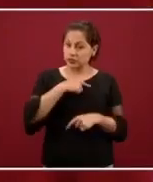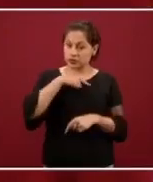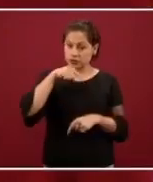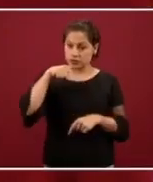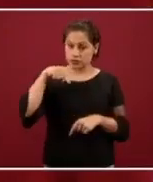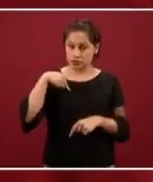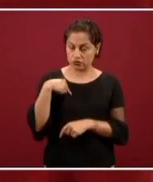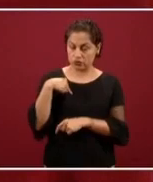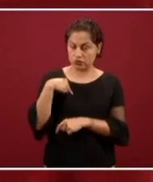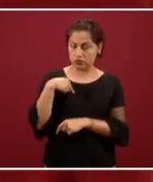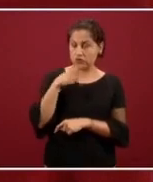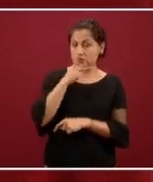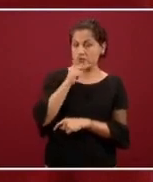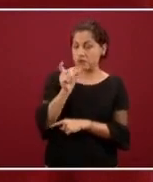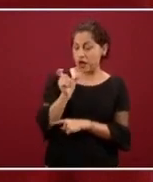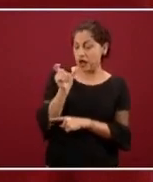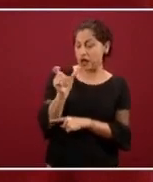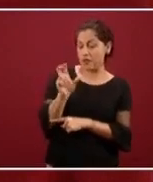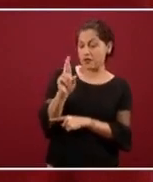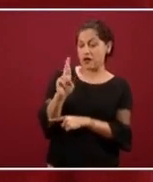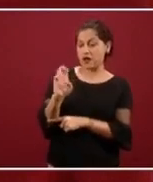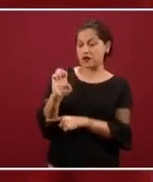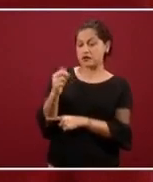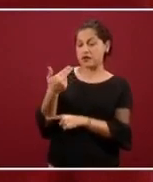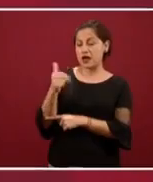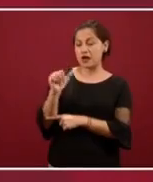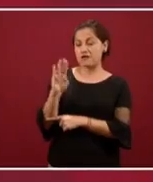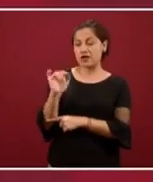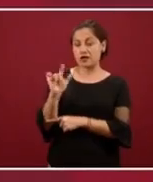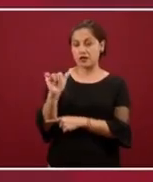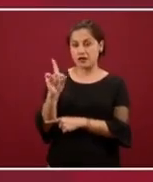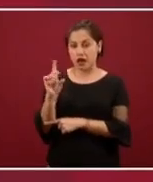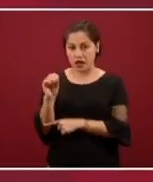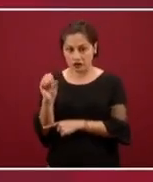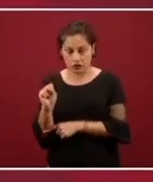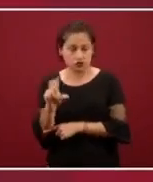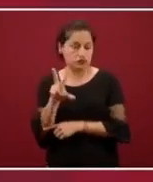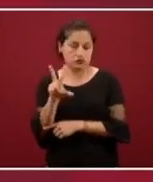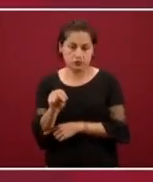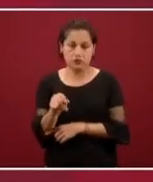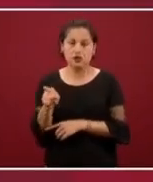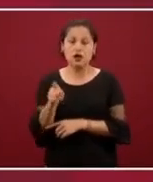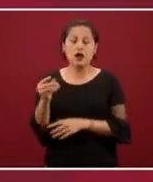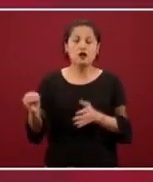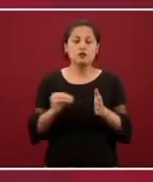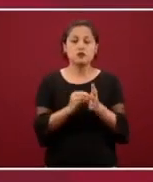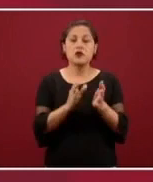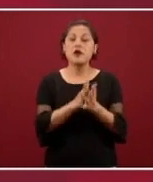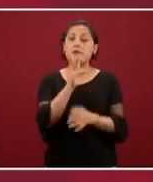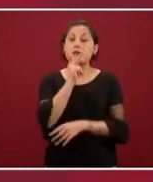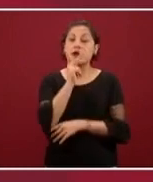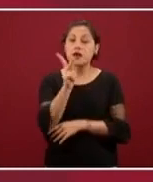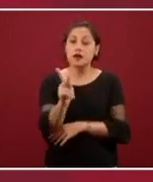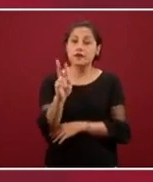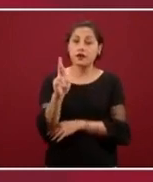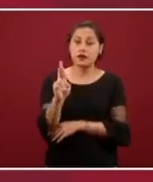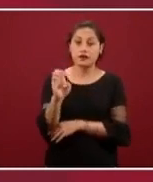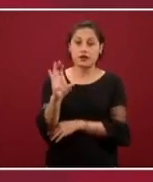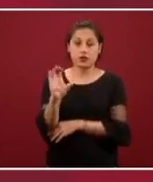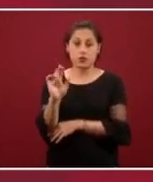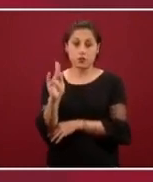palabra rehabilitados, sino que son aquellos que se consideran como recuperados. En recuperados